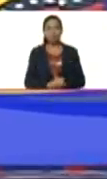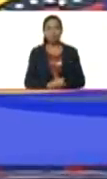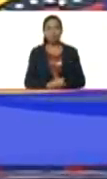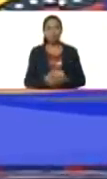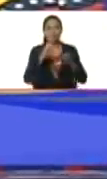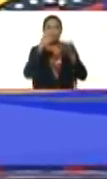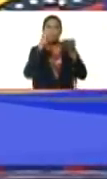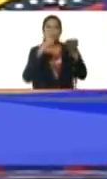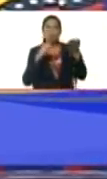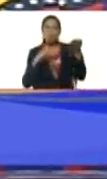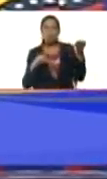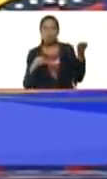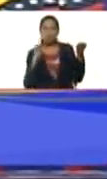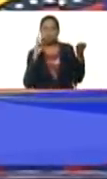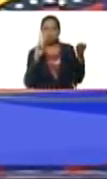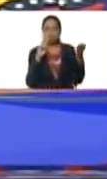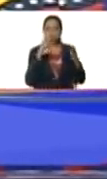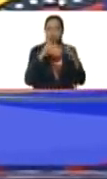Encuestas, mira,